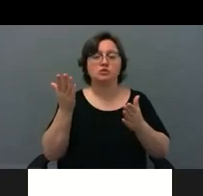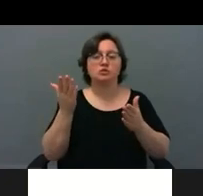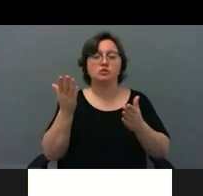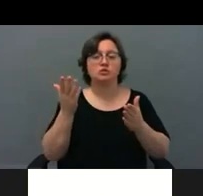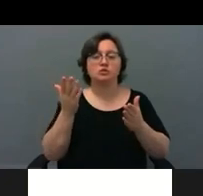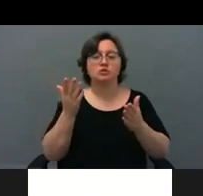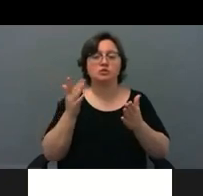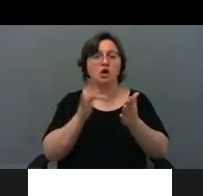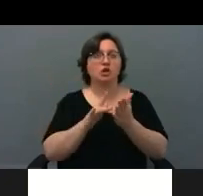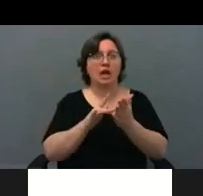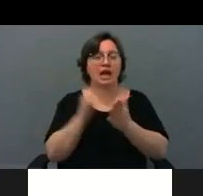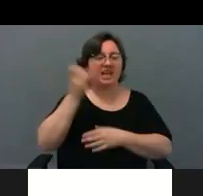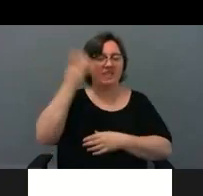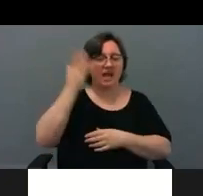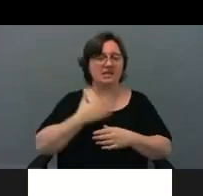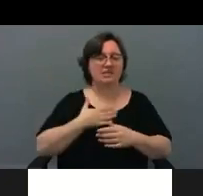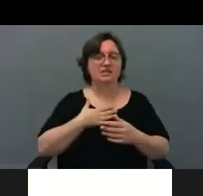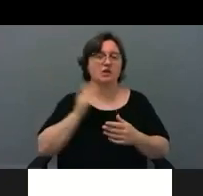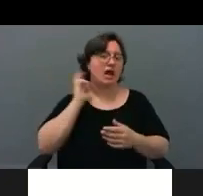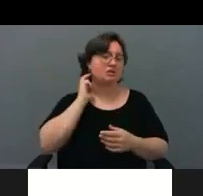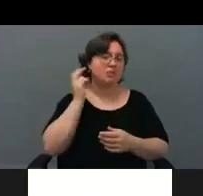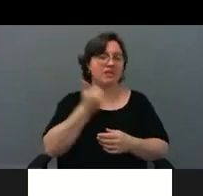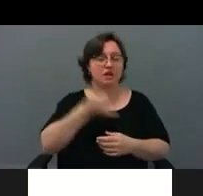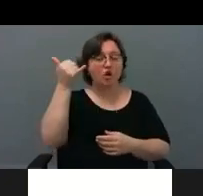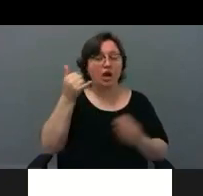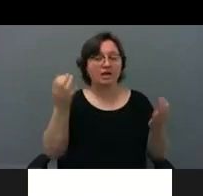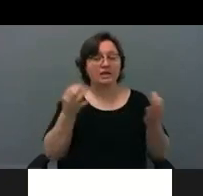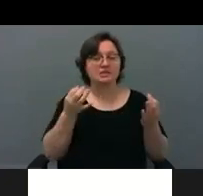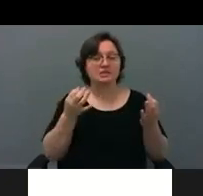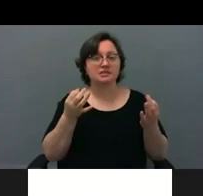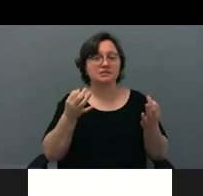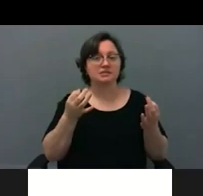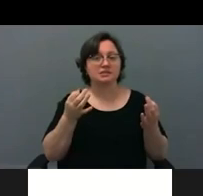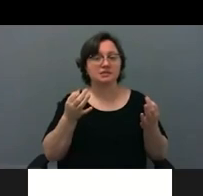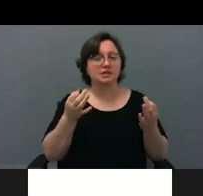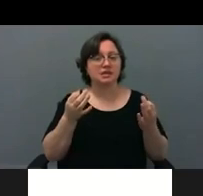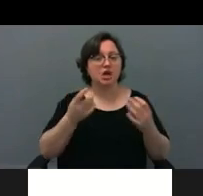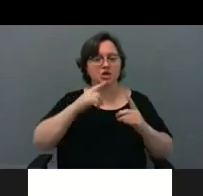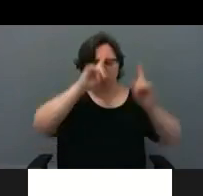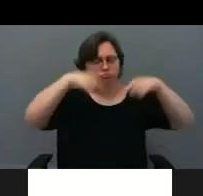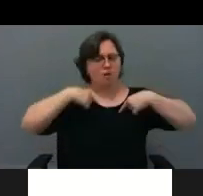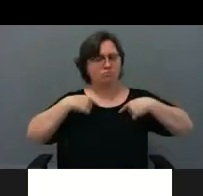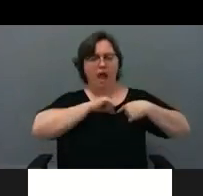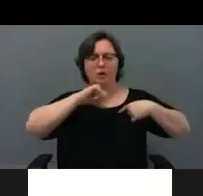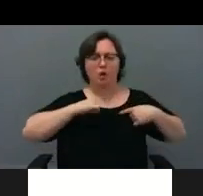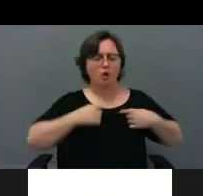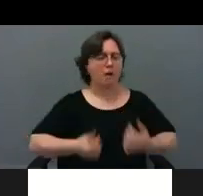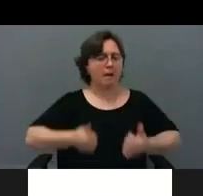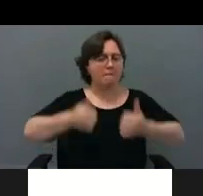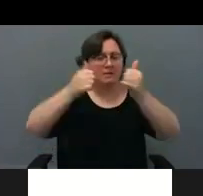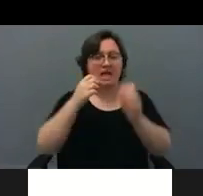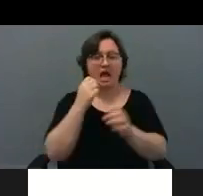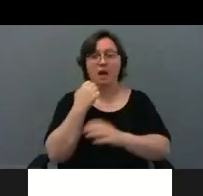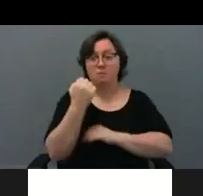lo que una de las ideas que tiene Aspace Rioja es que cada vez seamos más autónomos y necesitemos menos